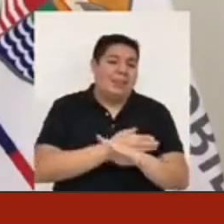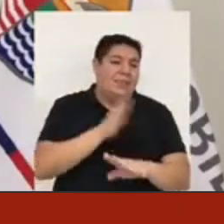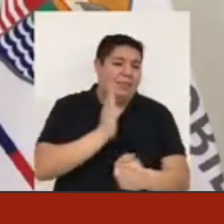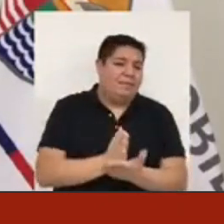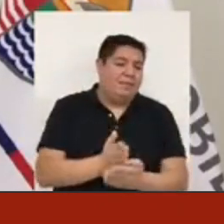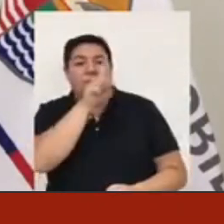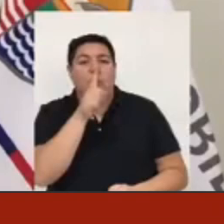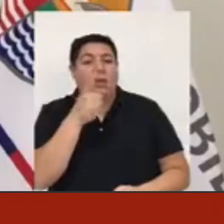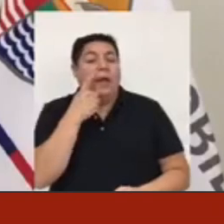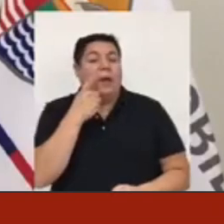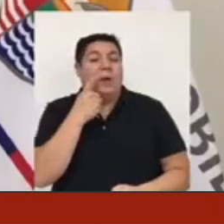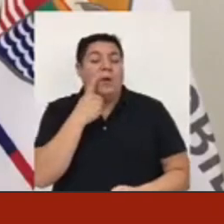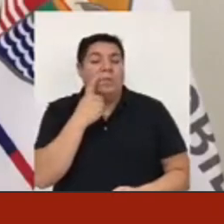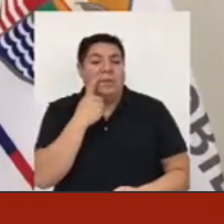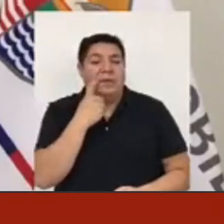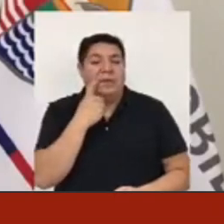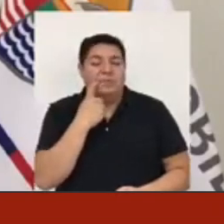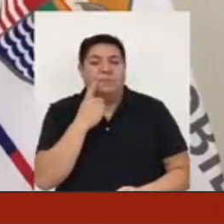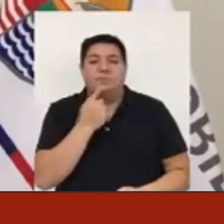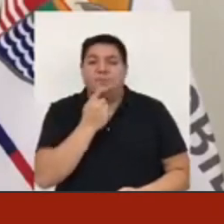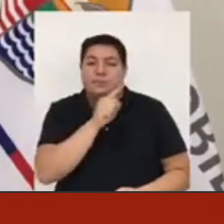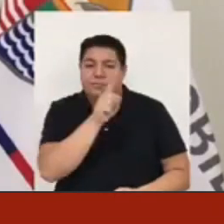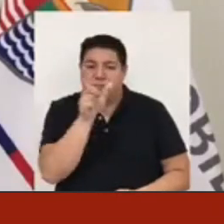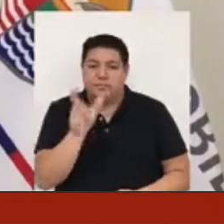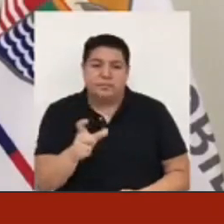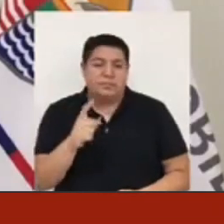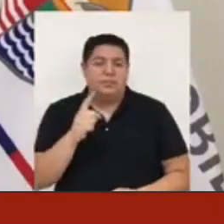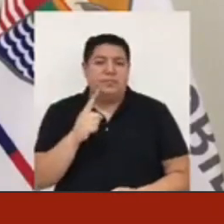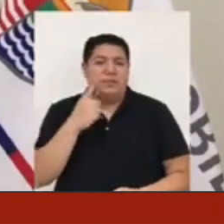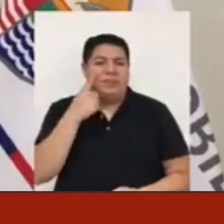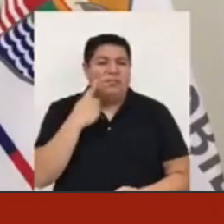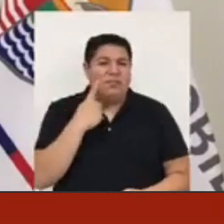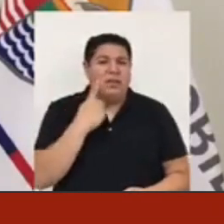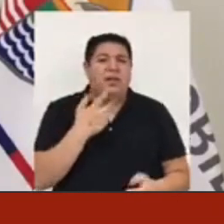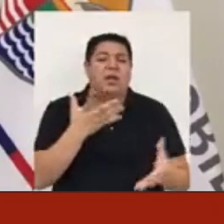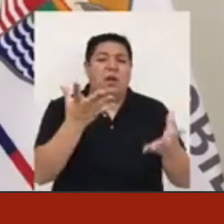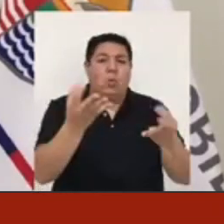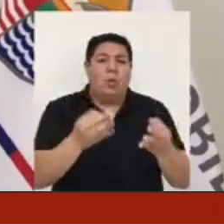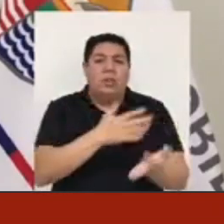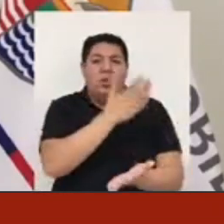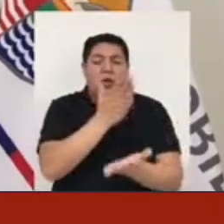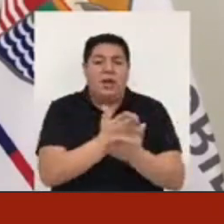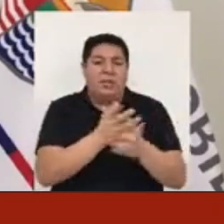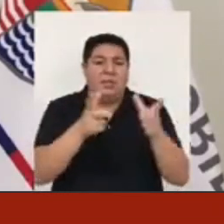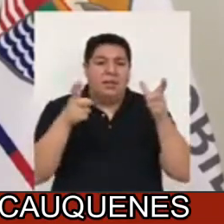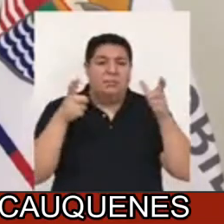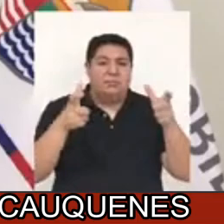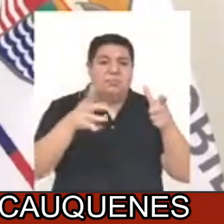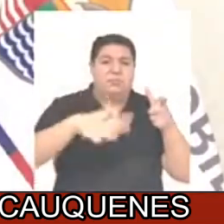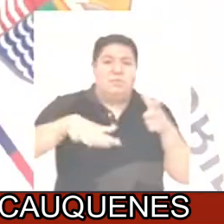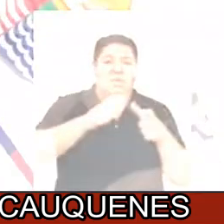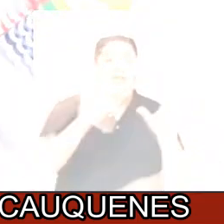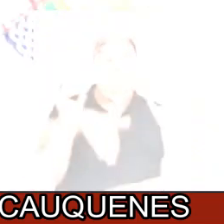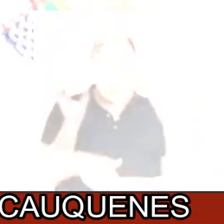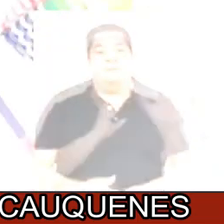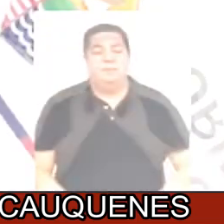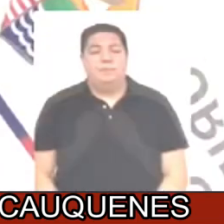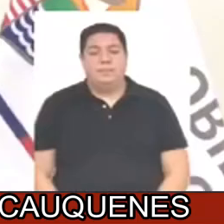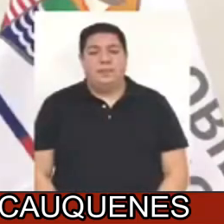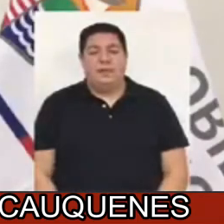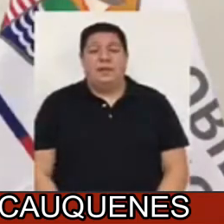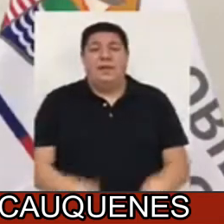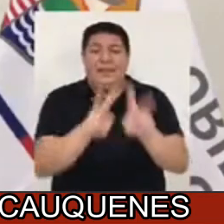ocurre en esa misma línea se detectó la trazabilidad del caso cauquenes no no tenemos la trazabilidad del paciente gawker